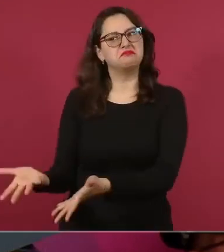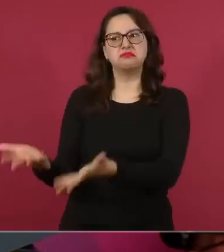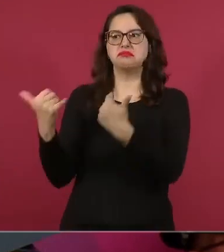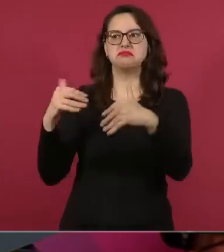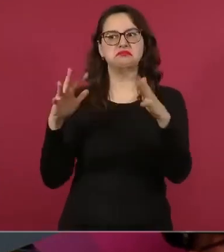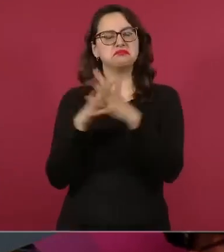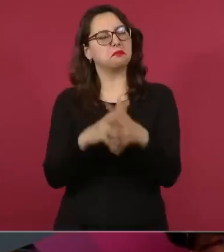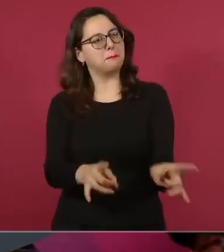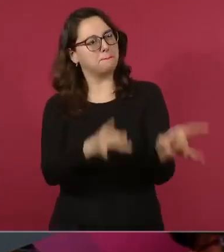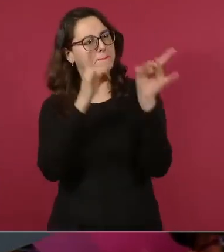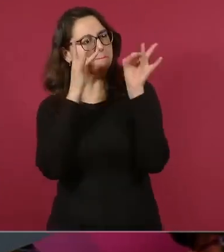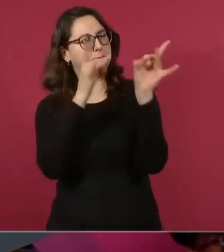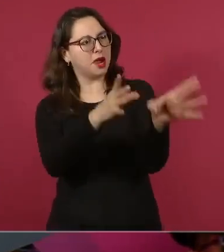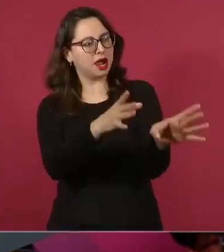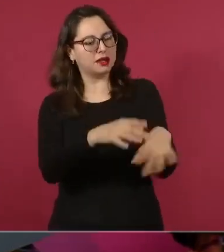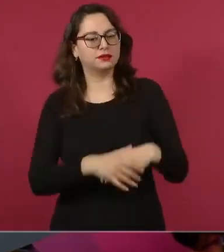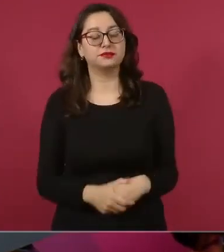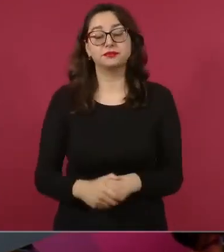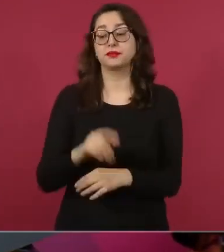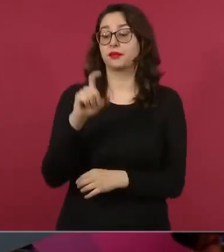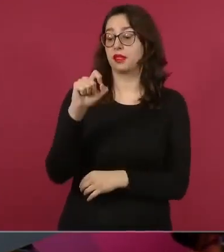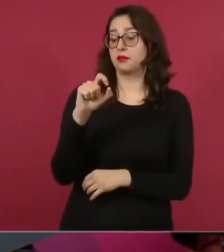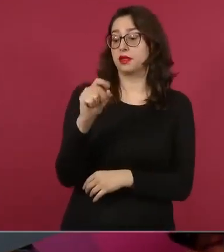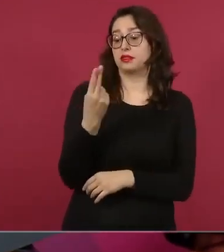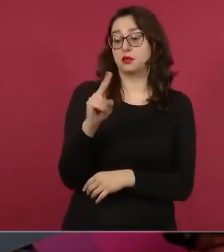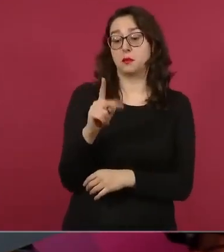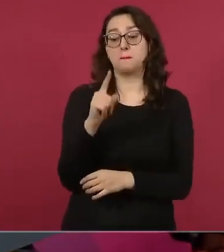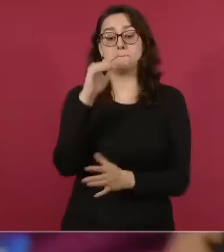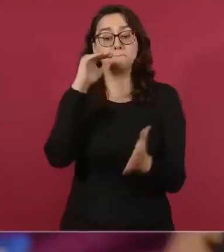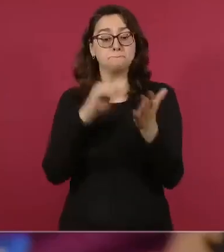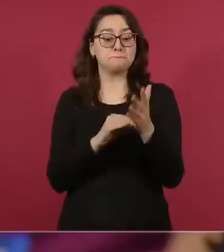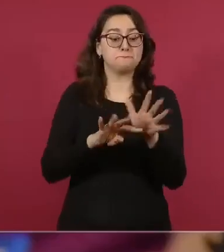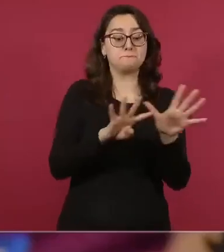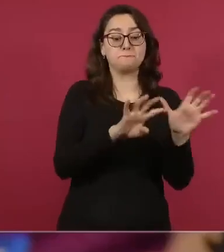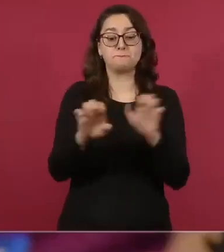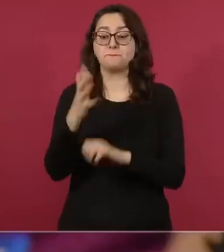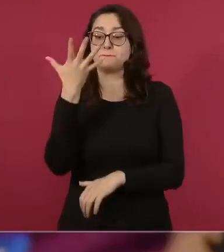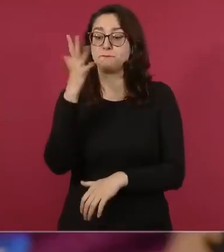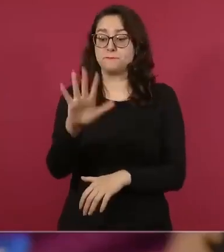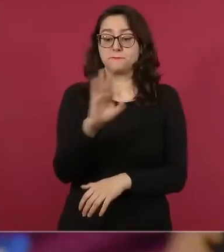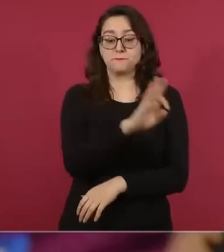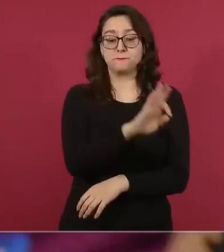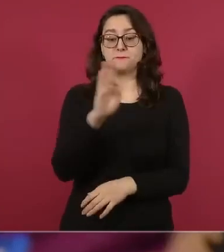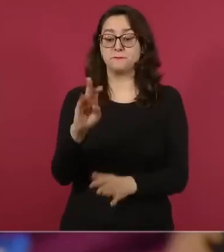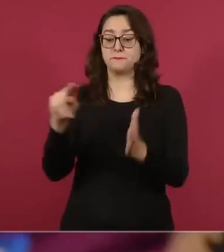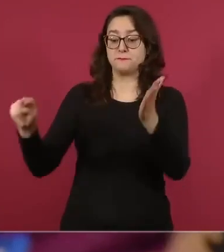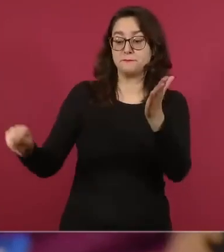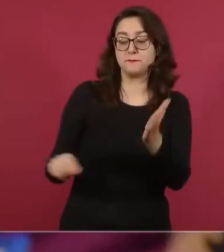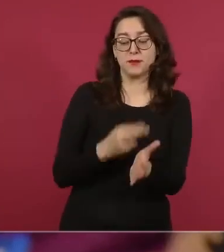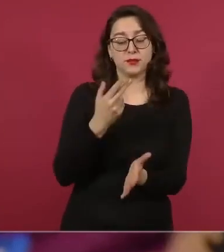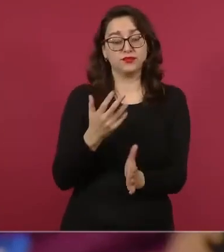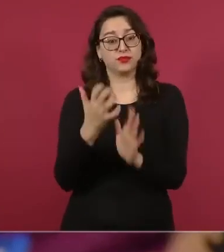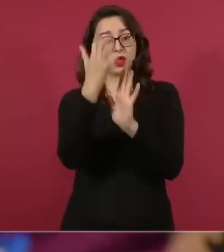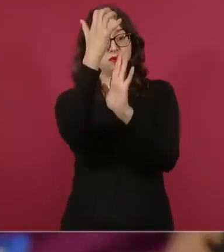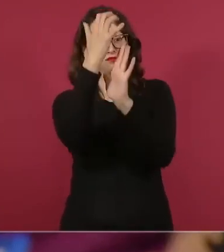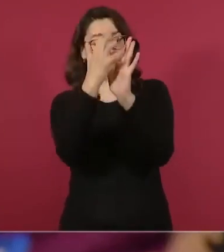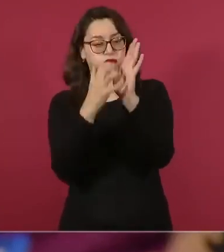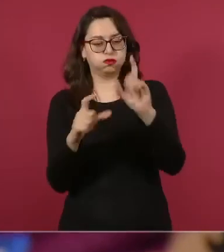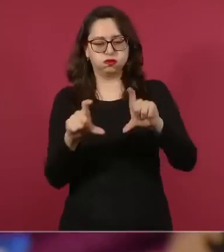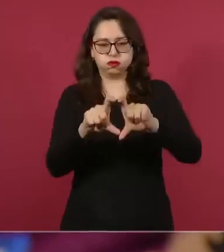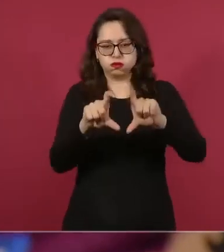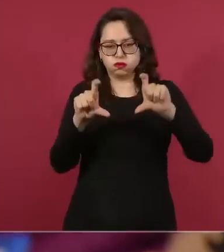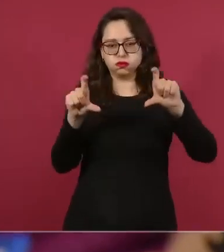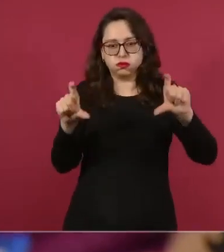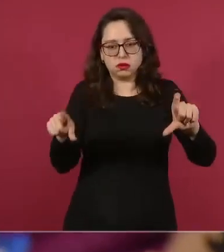fechado el 20 de noviembre de 1910, hay un párrafo que aclara el